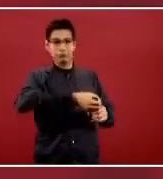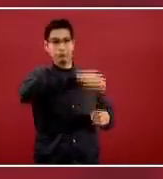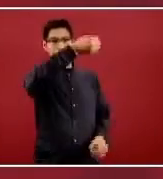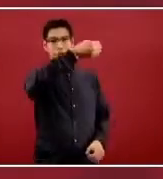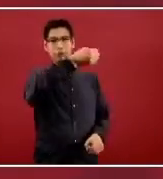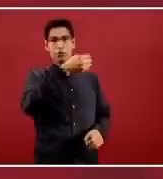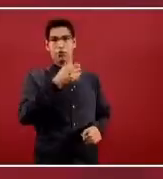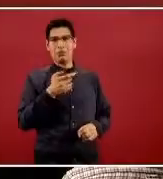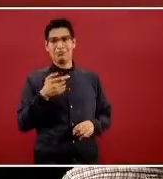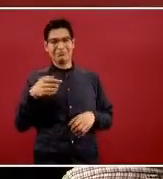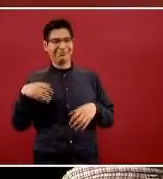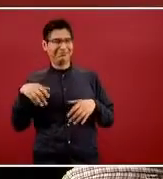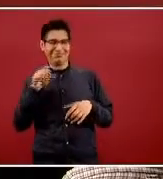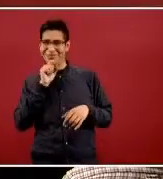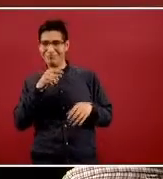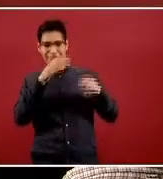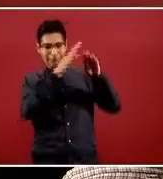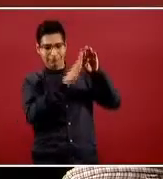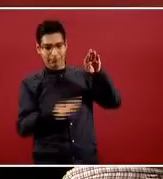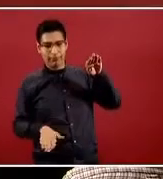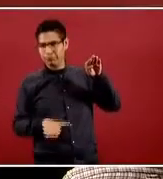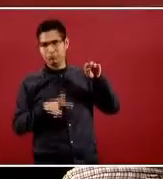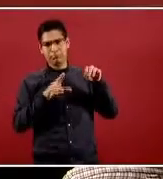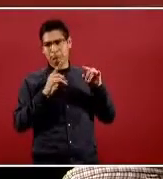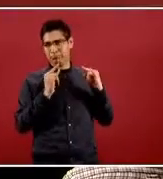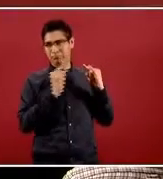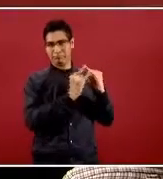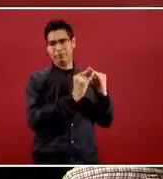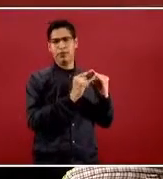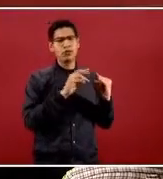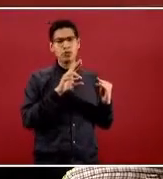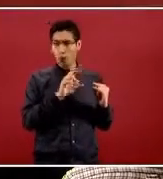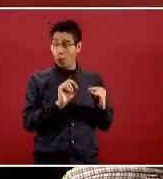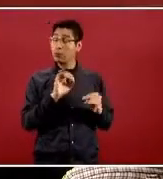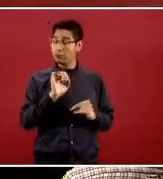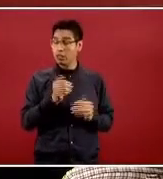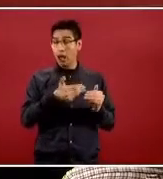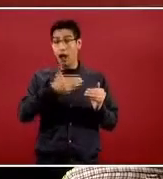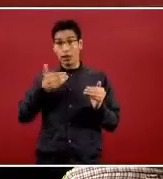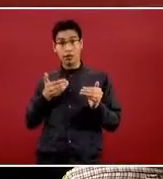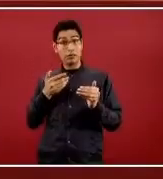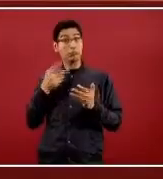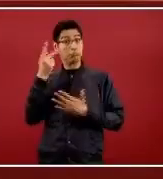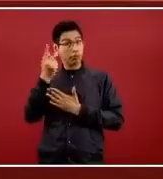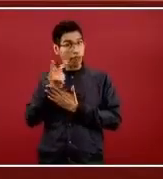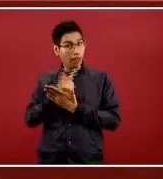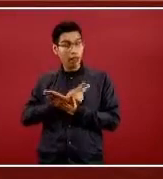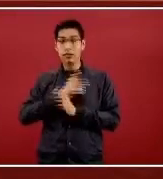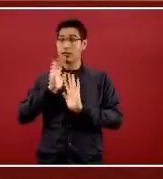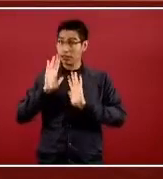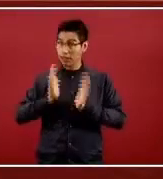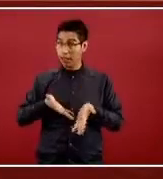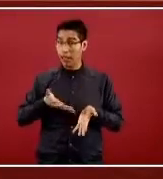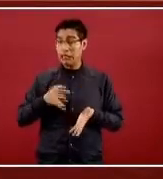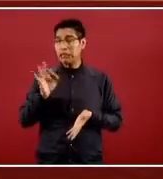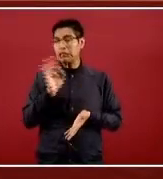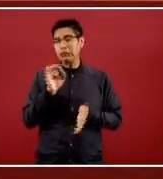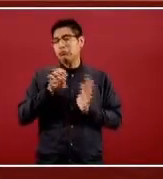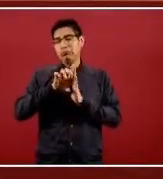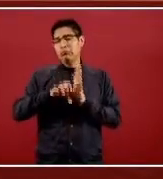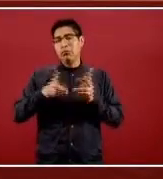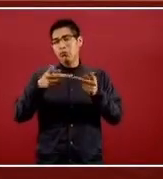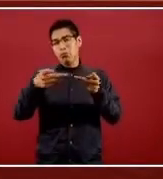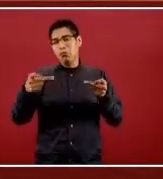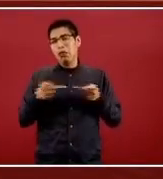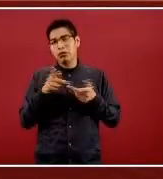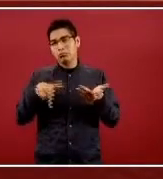se despliegan, por ejemplo, en el estacionamiento de un hospital o en una plaza pública, de manera programada para atender